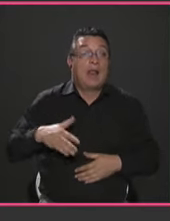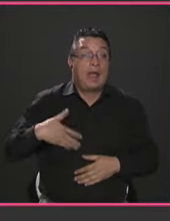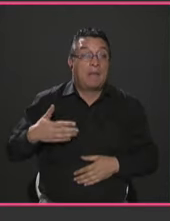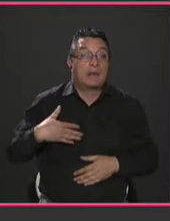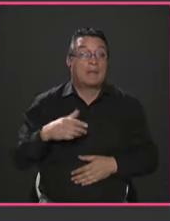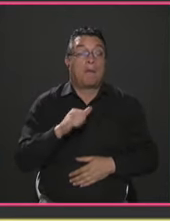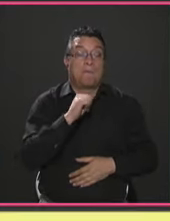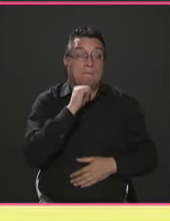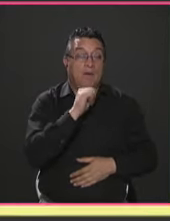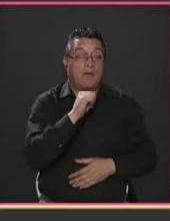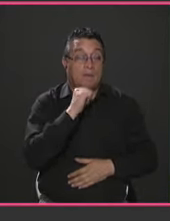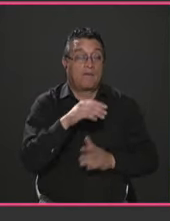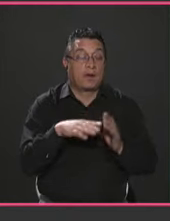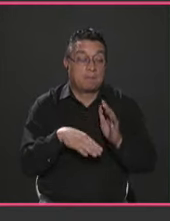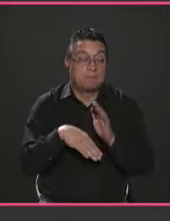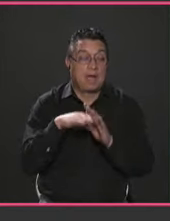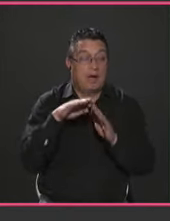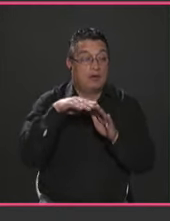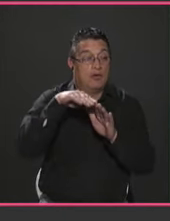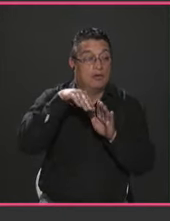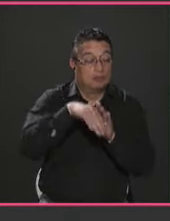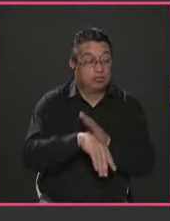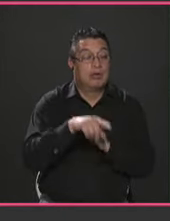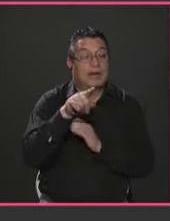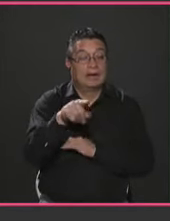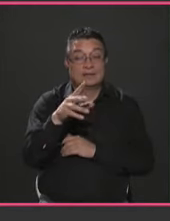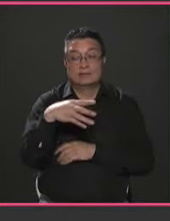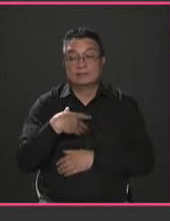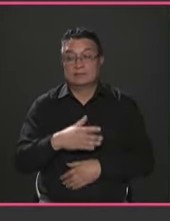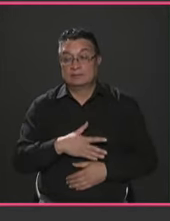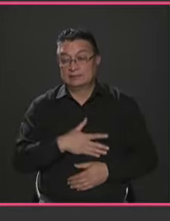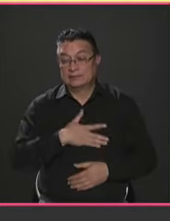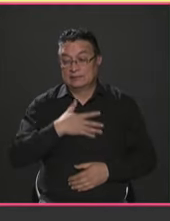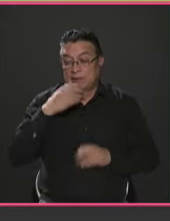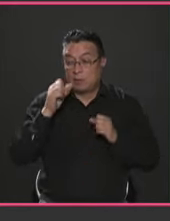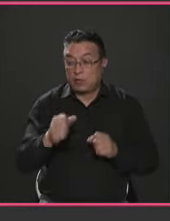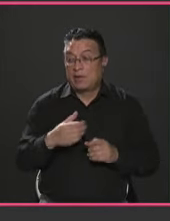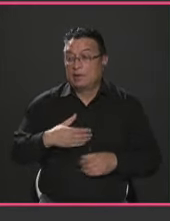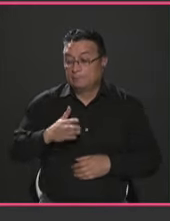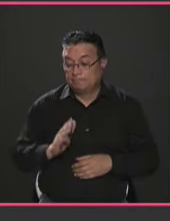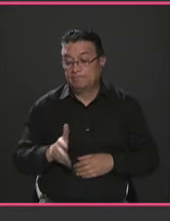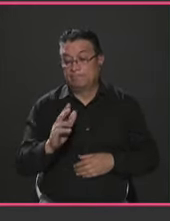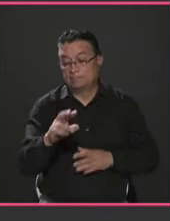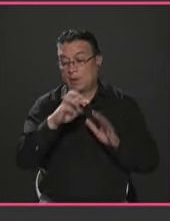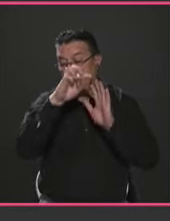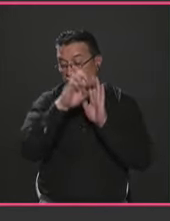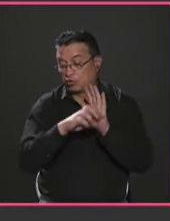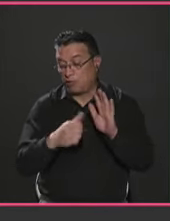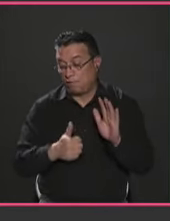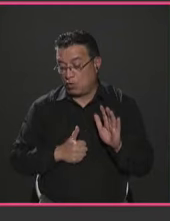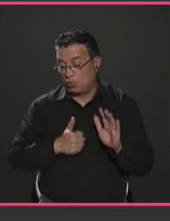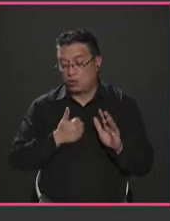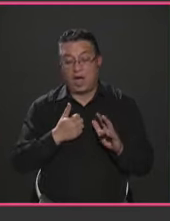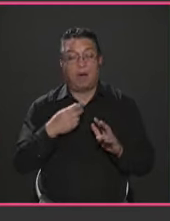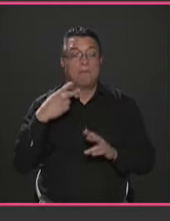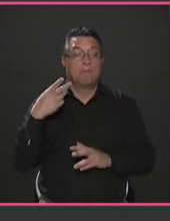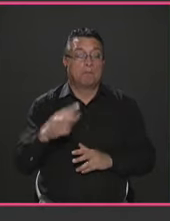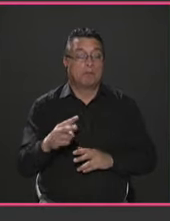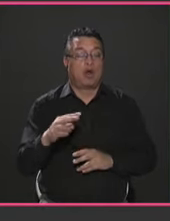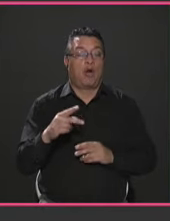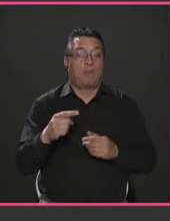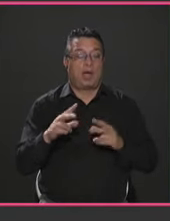empodere est Marco es que esto se considera como poder seguir los proyectos de la voluntad propia las construcciones